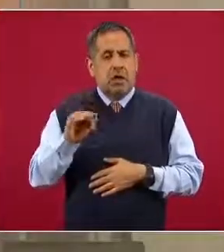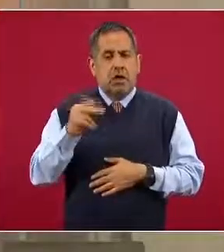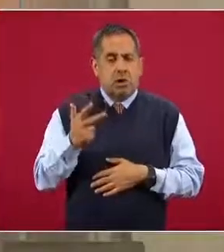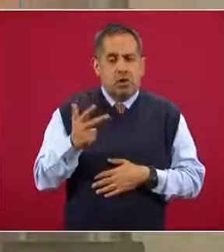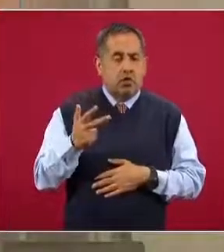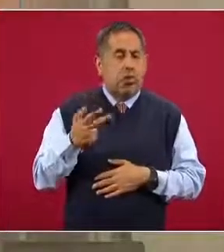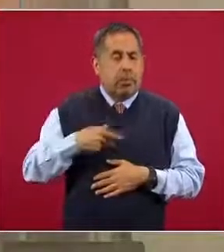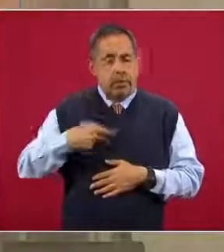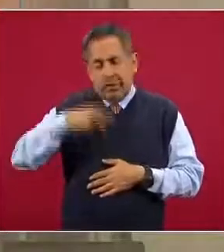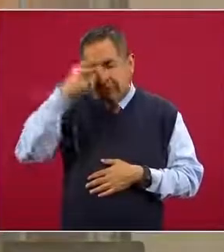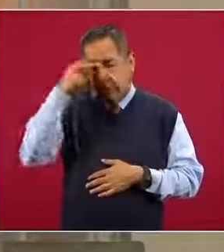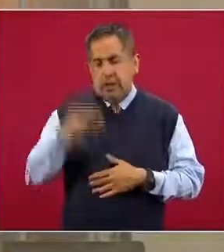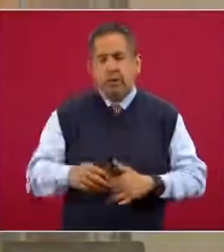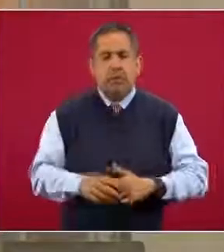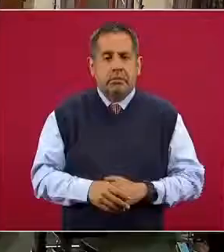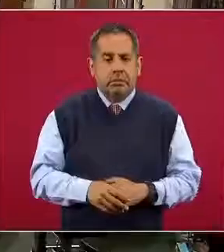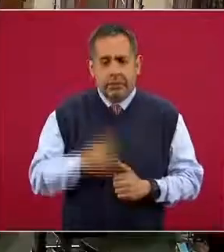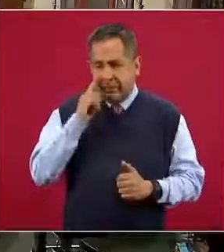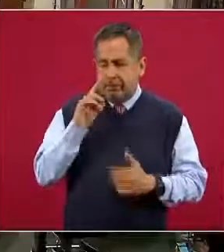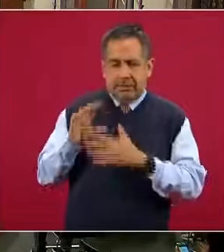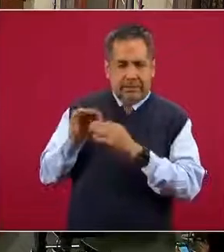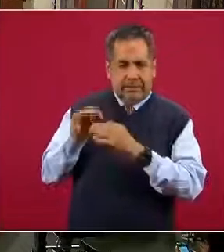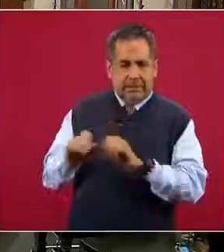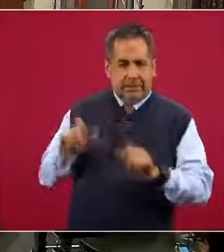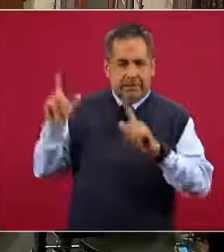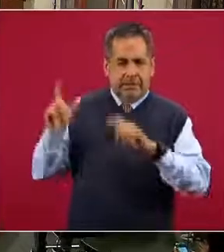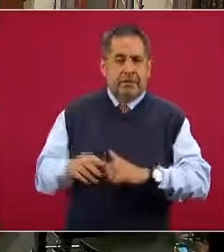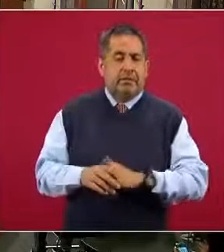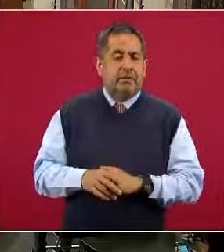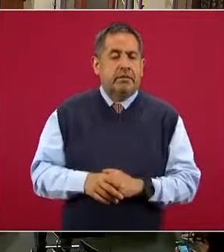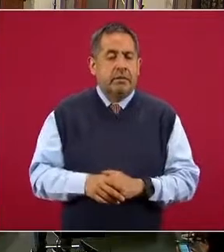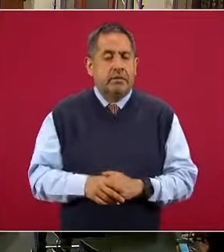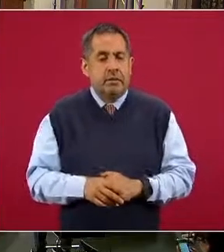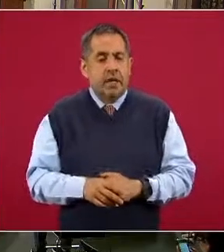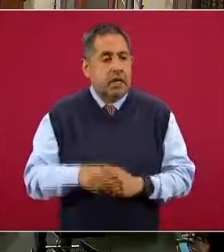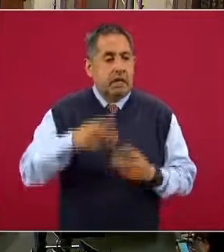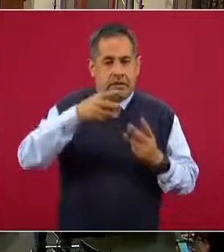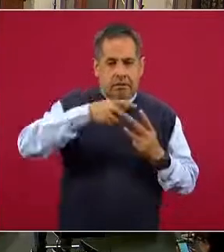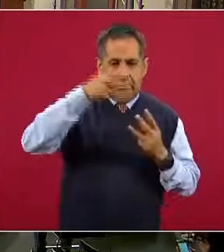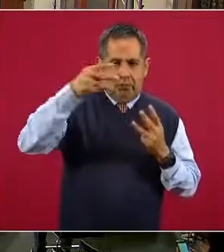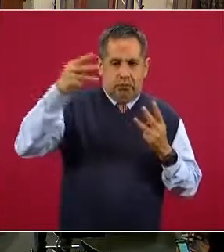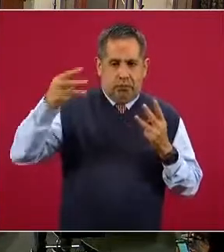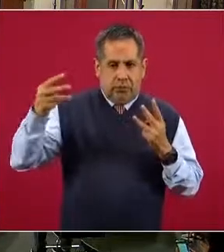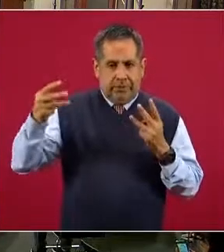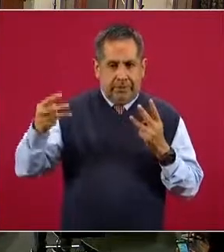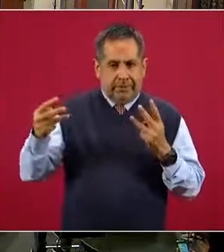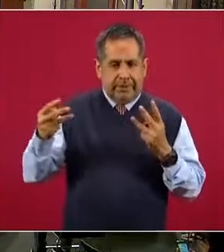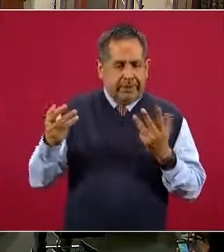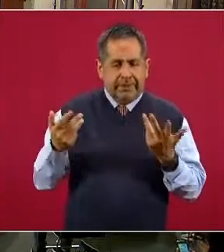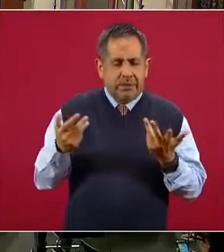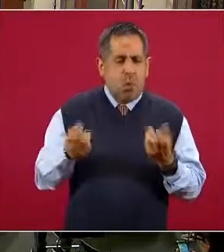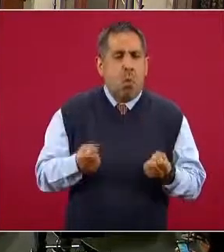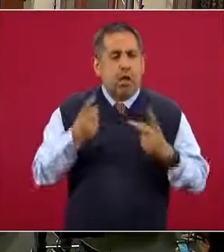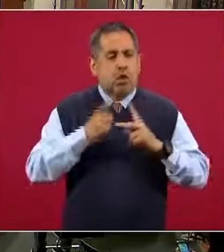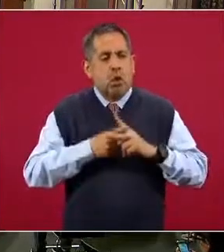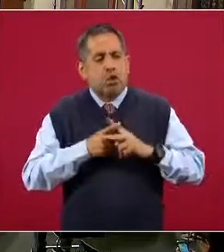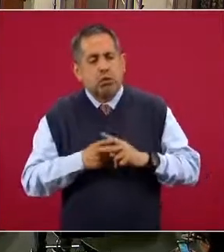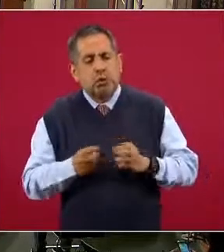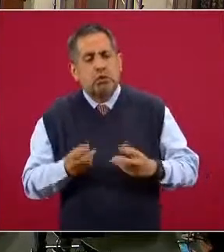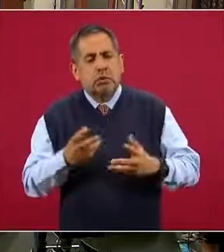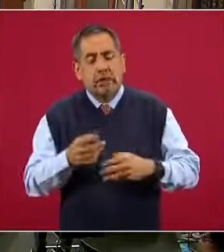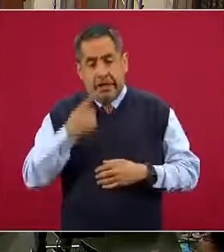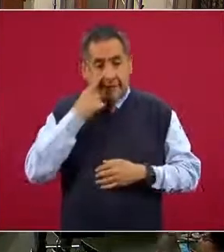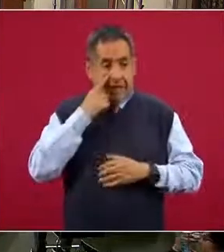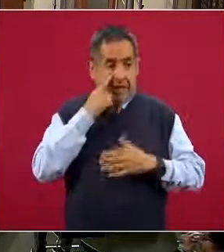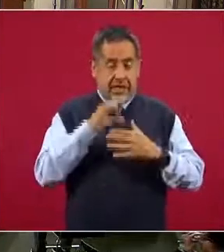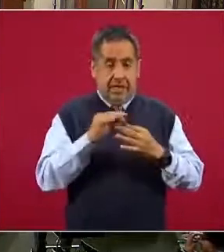82.348 en México. Veamos la siguiente diapositiva, que es ahora donde representamos los casos estimados. Vean cómo los